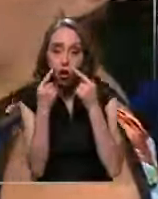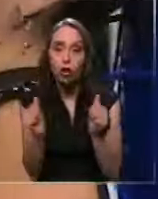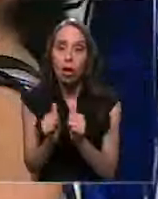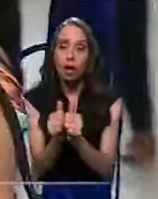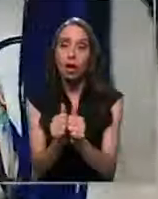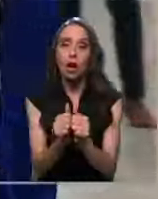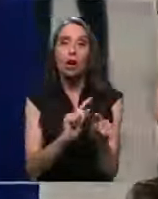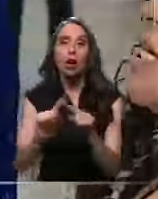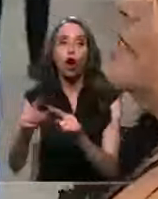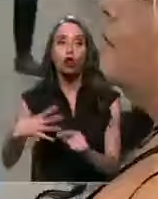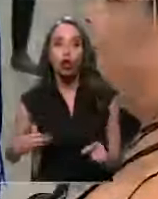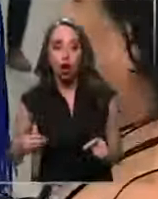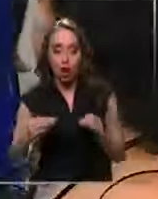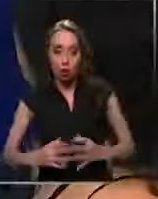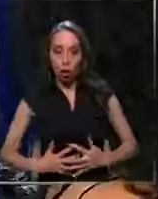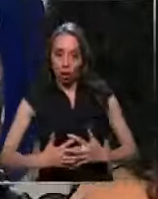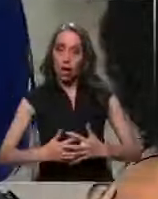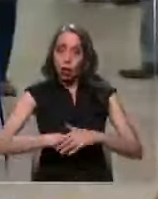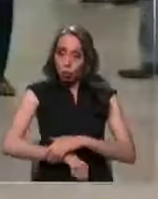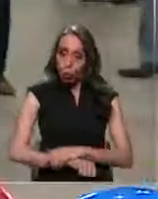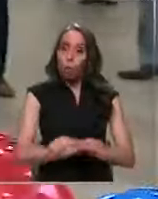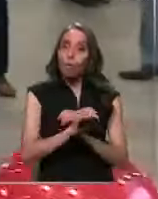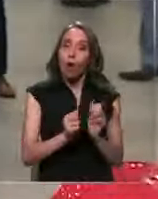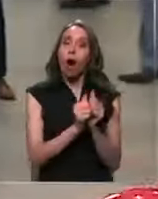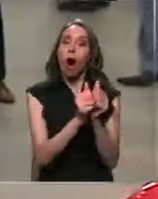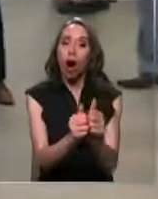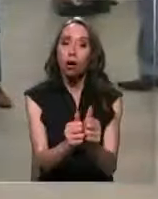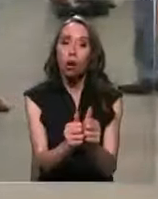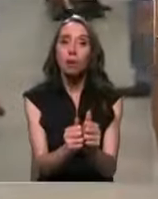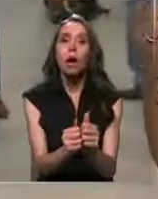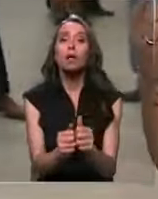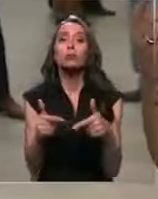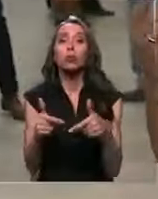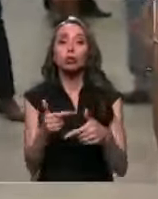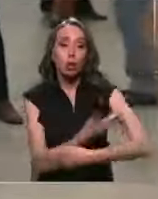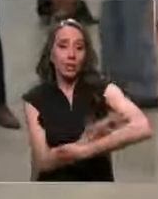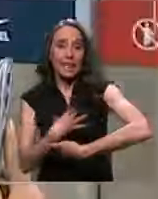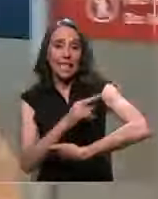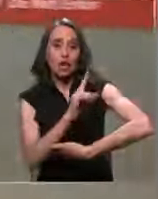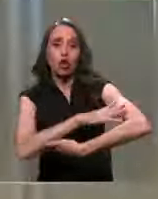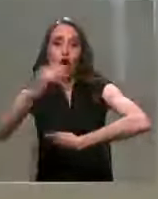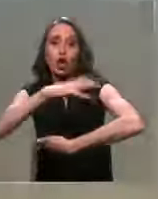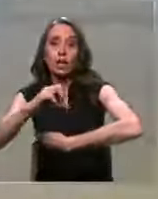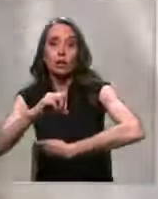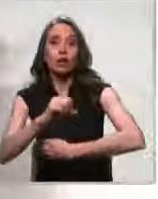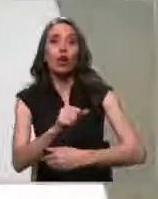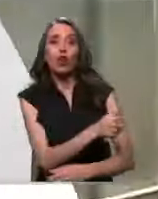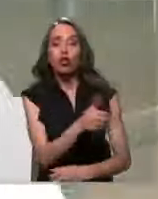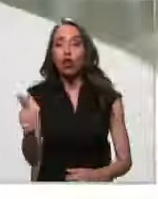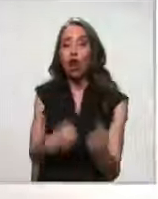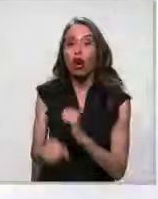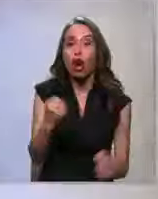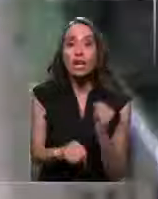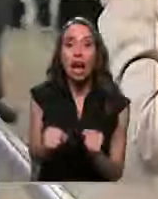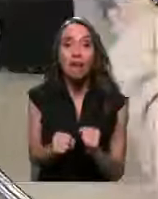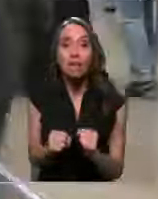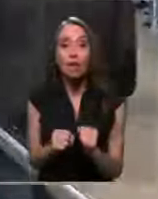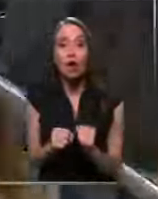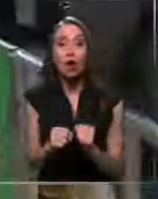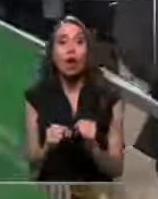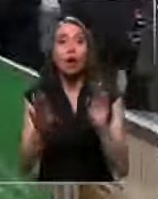acompañada de sus otros hijos biológicos, que afortunadamente no le fueron arrebatados. Todos estaban nerviosos hasta que